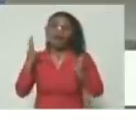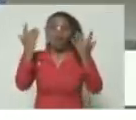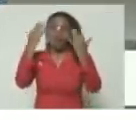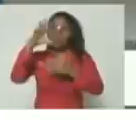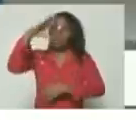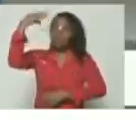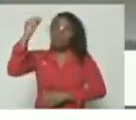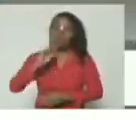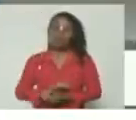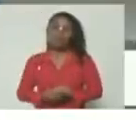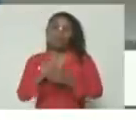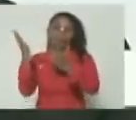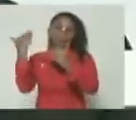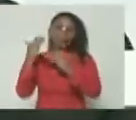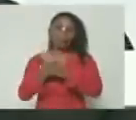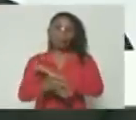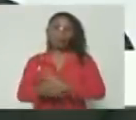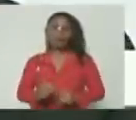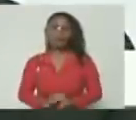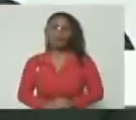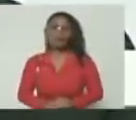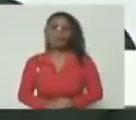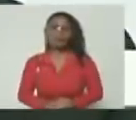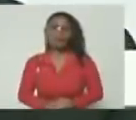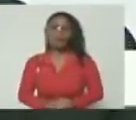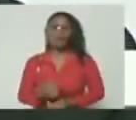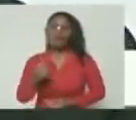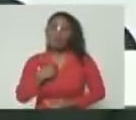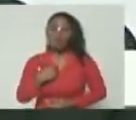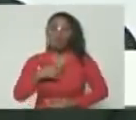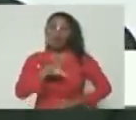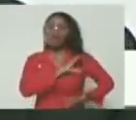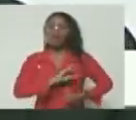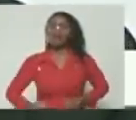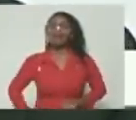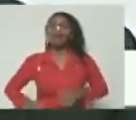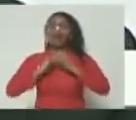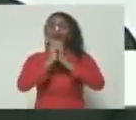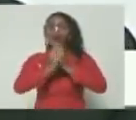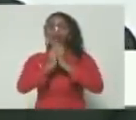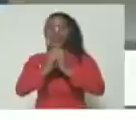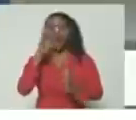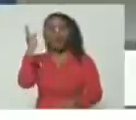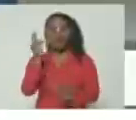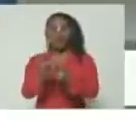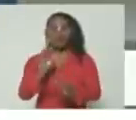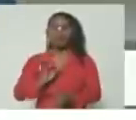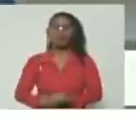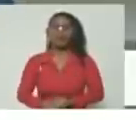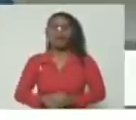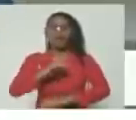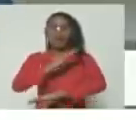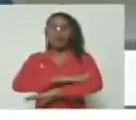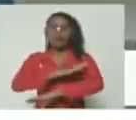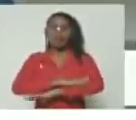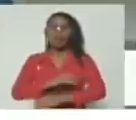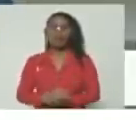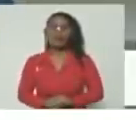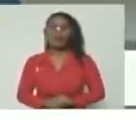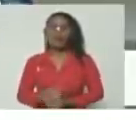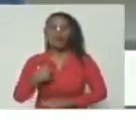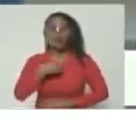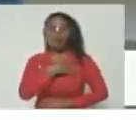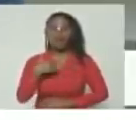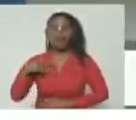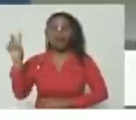Dios, digo yo. Bertucci, soy cristiano de oración, de fe y de acción. Yo quisiera